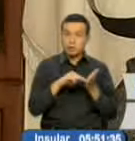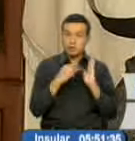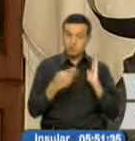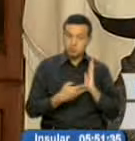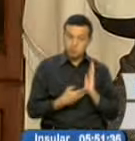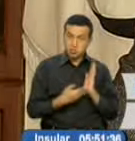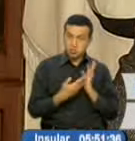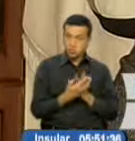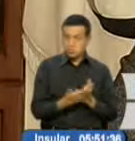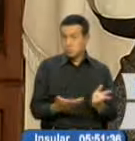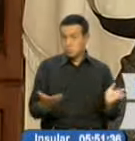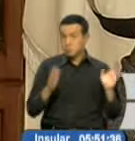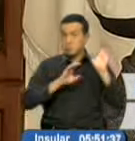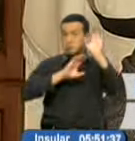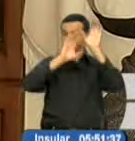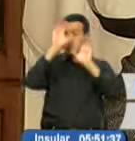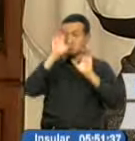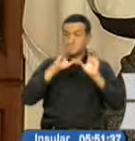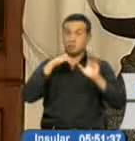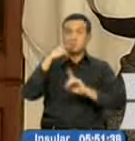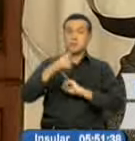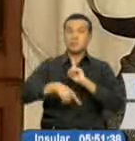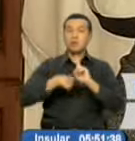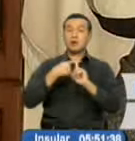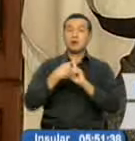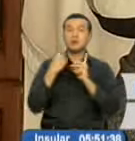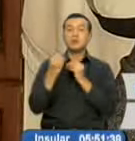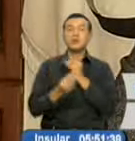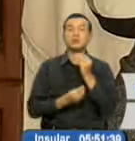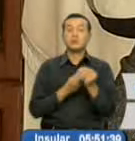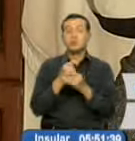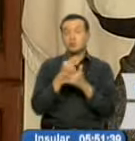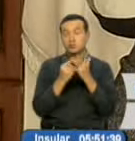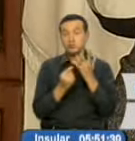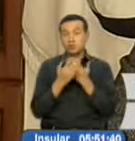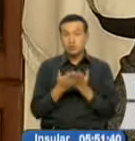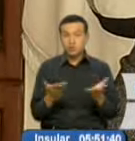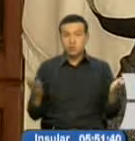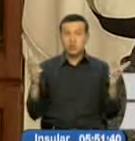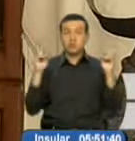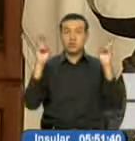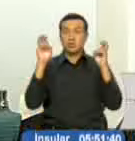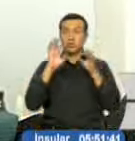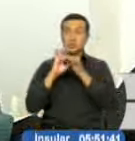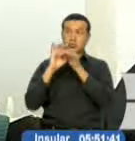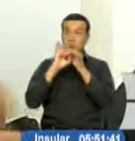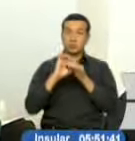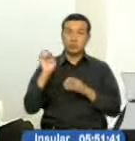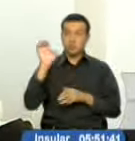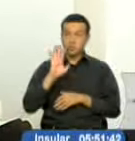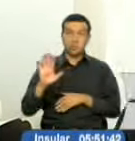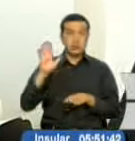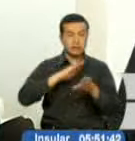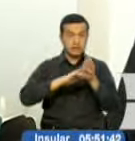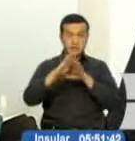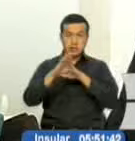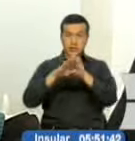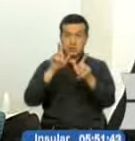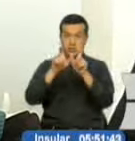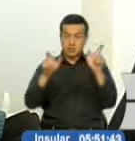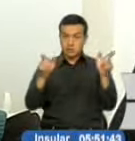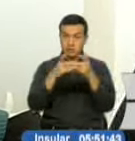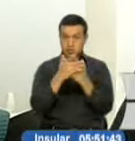Y adicionalmente, pues tendremos un complemento muy interesante con otros productos también de origen de la Unión Europea. Invitar a todas las personas que